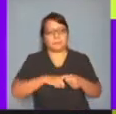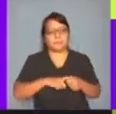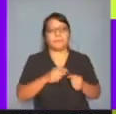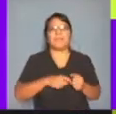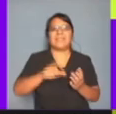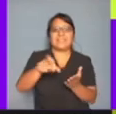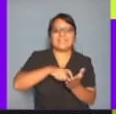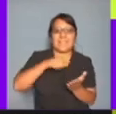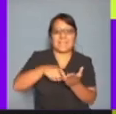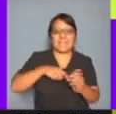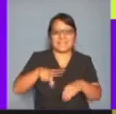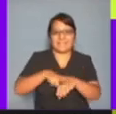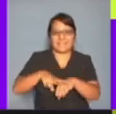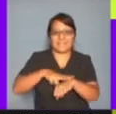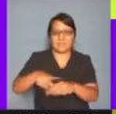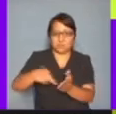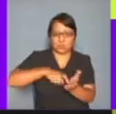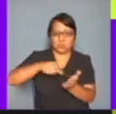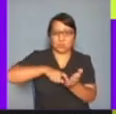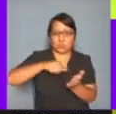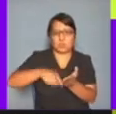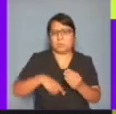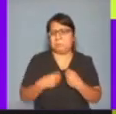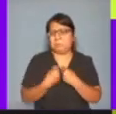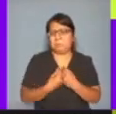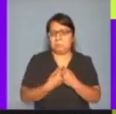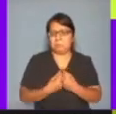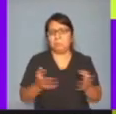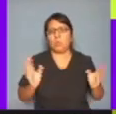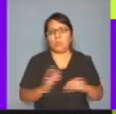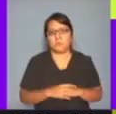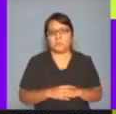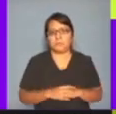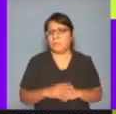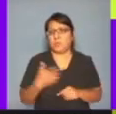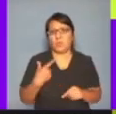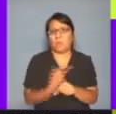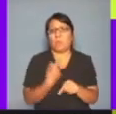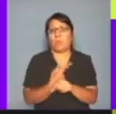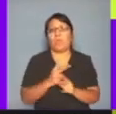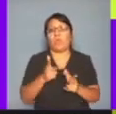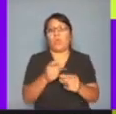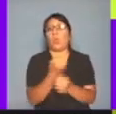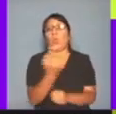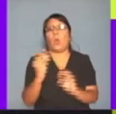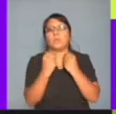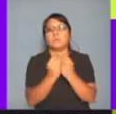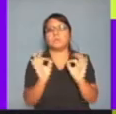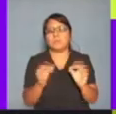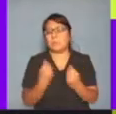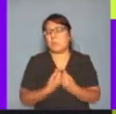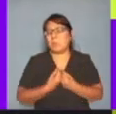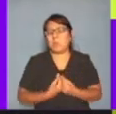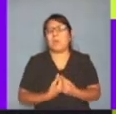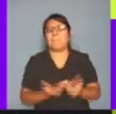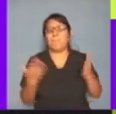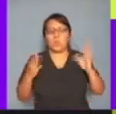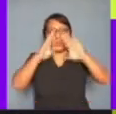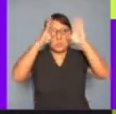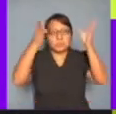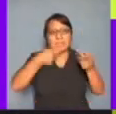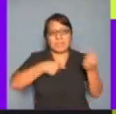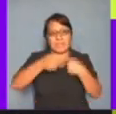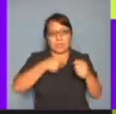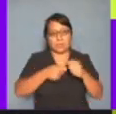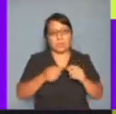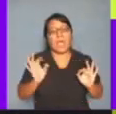tarjetas de créditos. Realmente hay un sinnúmero de comercios que está marcando